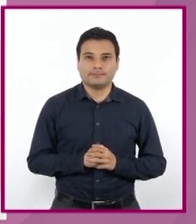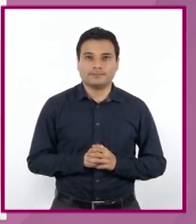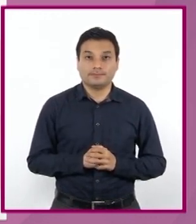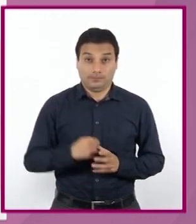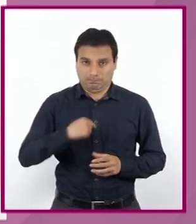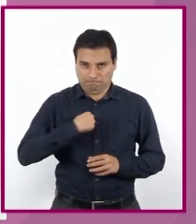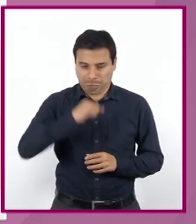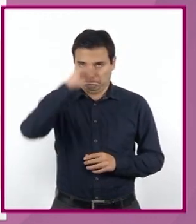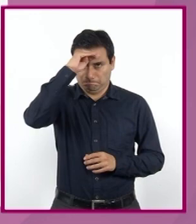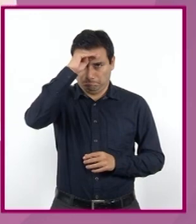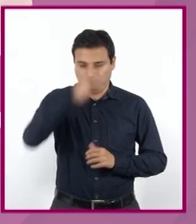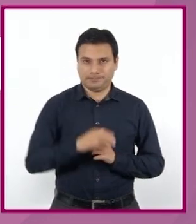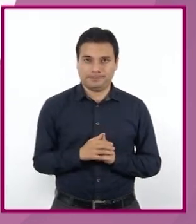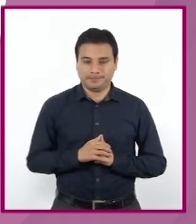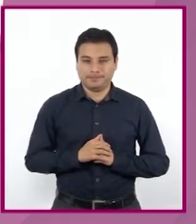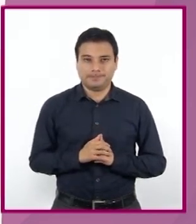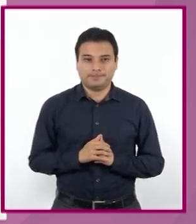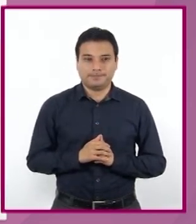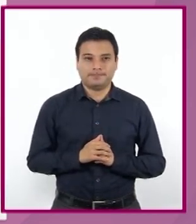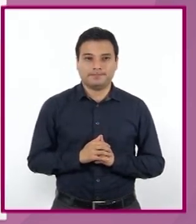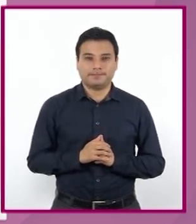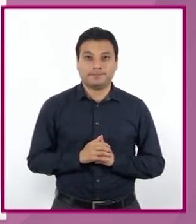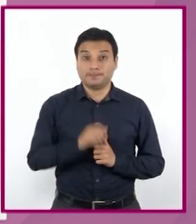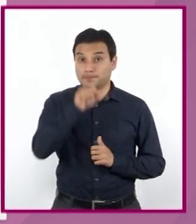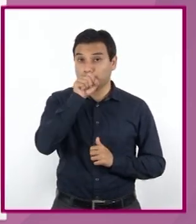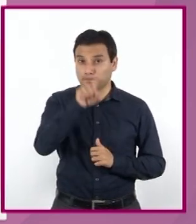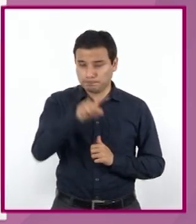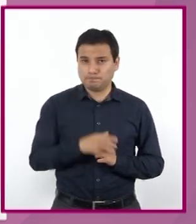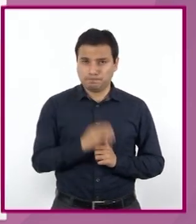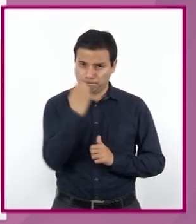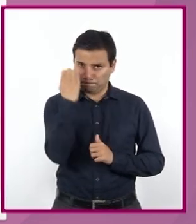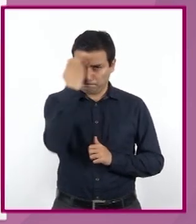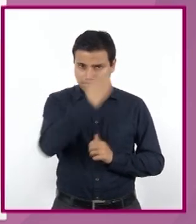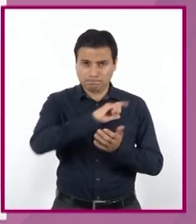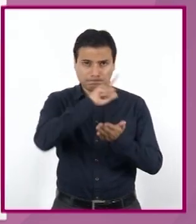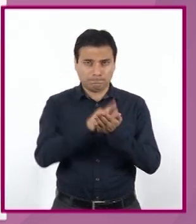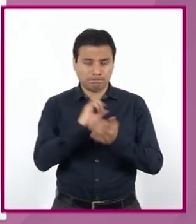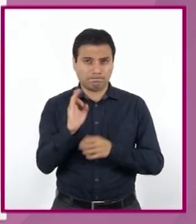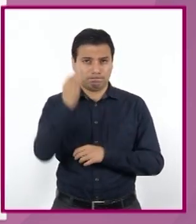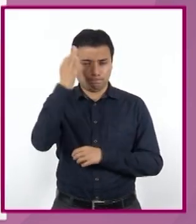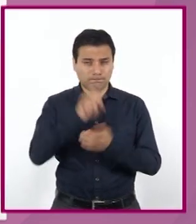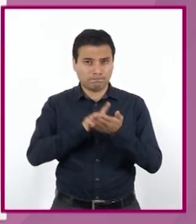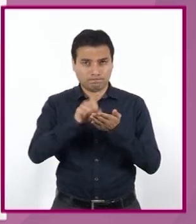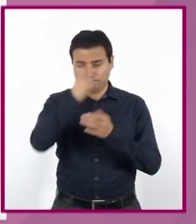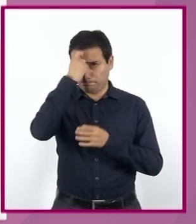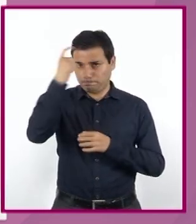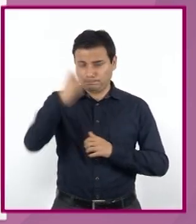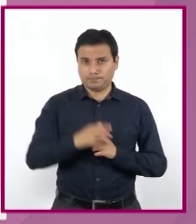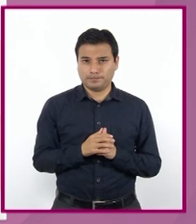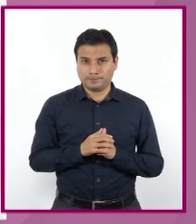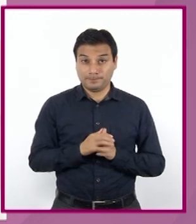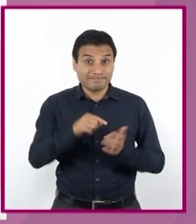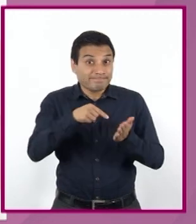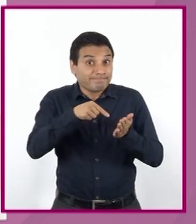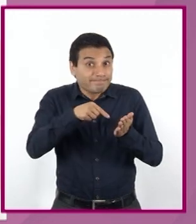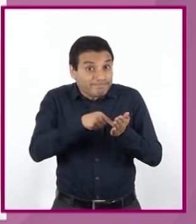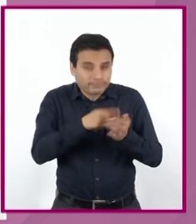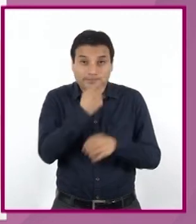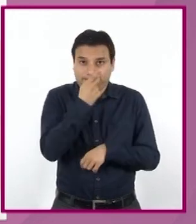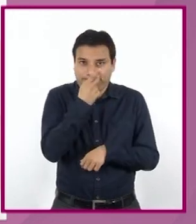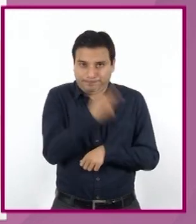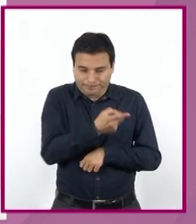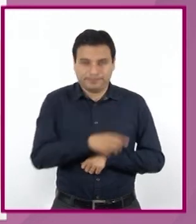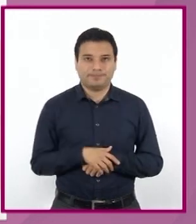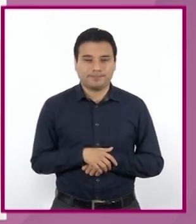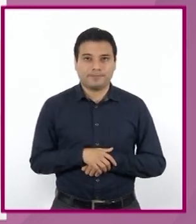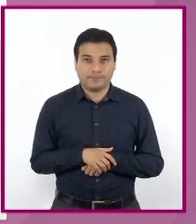Yo propongo esta. También se consultó la Ley Federal del Derecho de Autor. En esta se establece